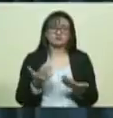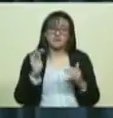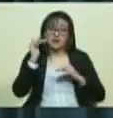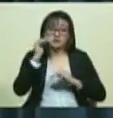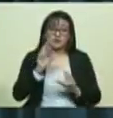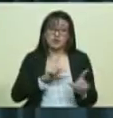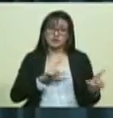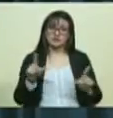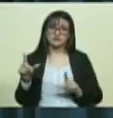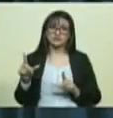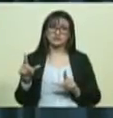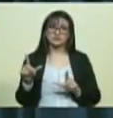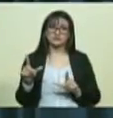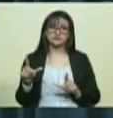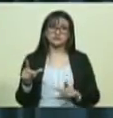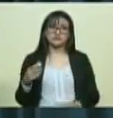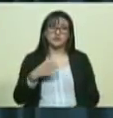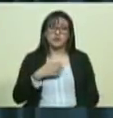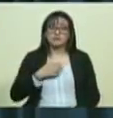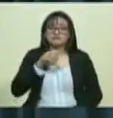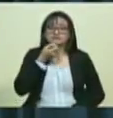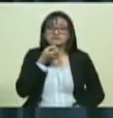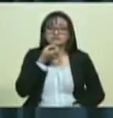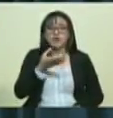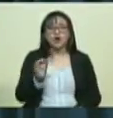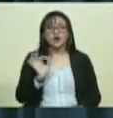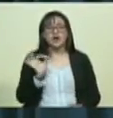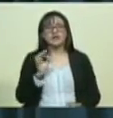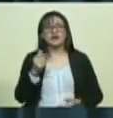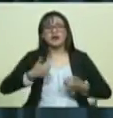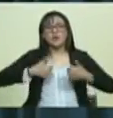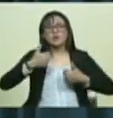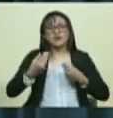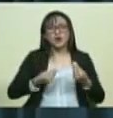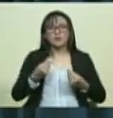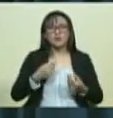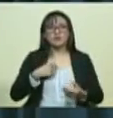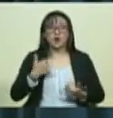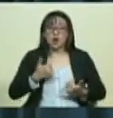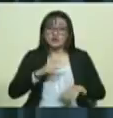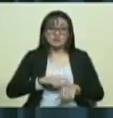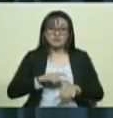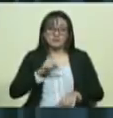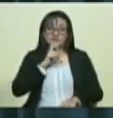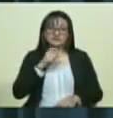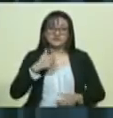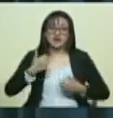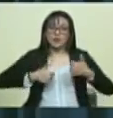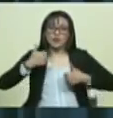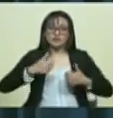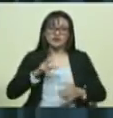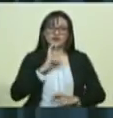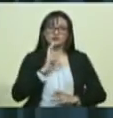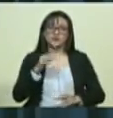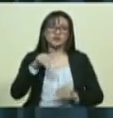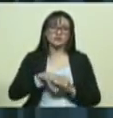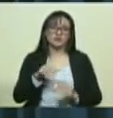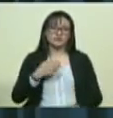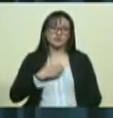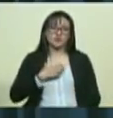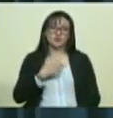problemas económicos no puedo hacer ningún comentario acerca de cómo están las encuestas porque no se puede dar encuestas en este momento ni cómo estaría el resultado electoral